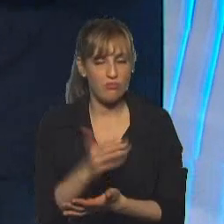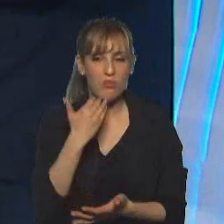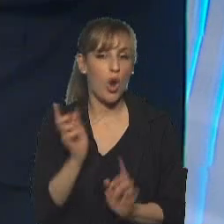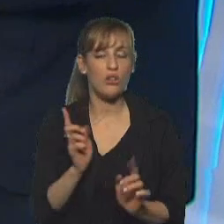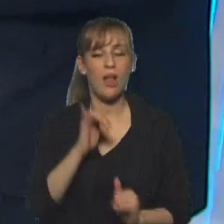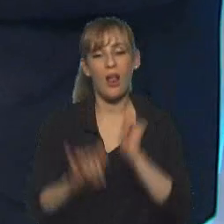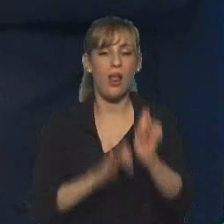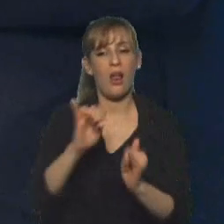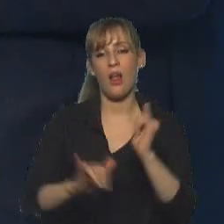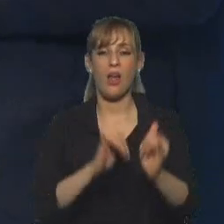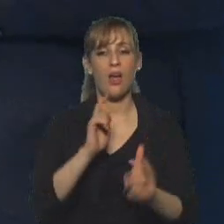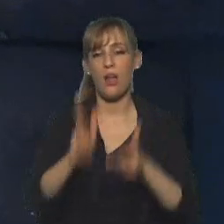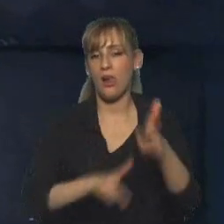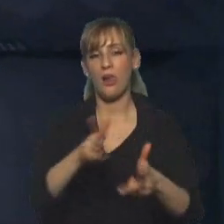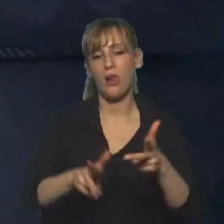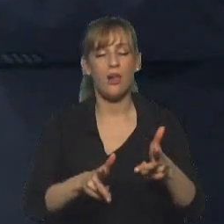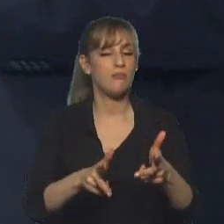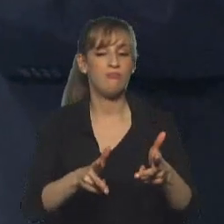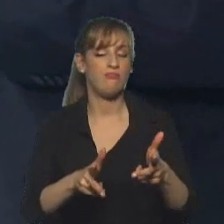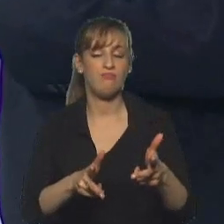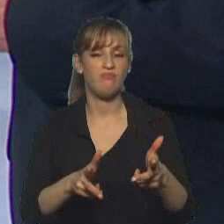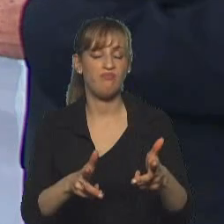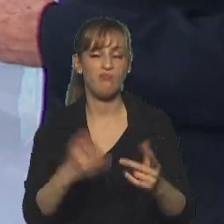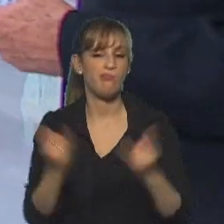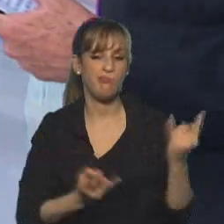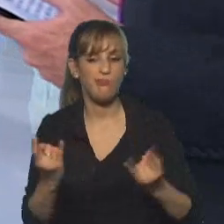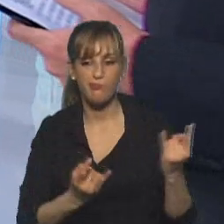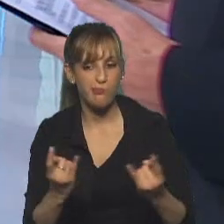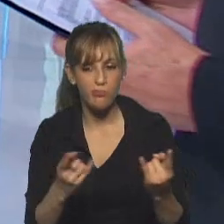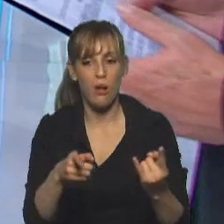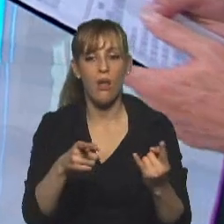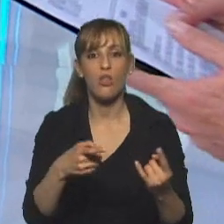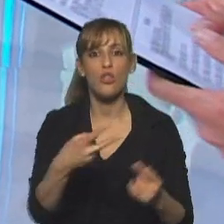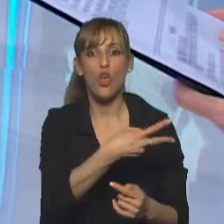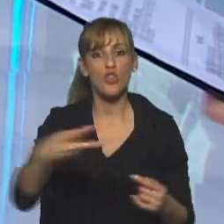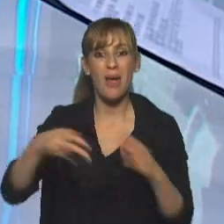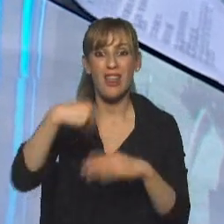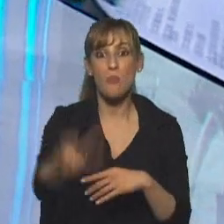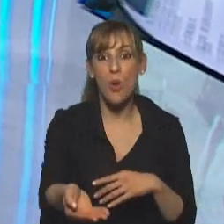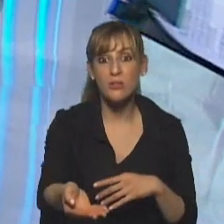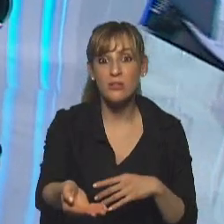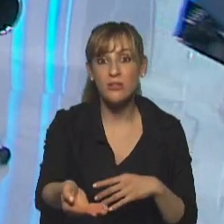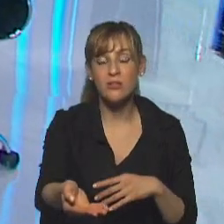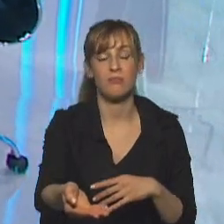sus privilegios, tanto así que 2 semanas después de la derrota empiezan los retiros de utilidades multimillonarios,